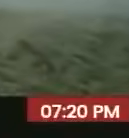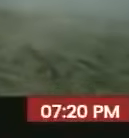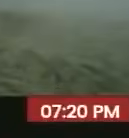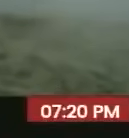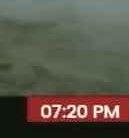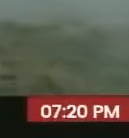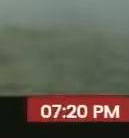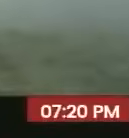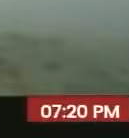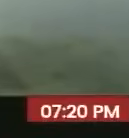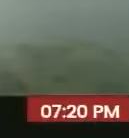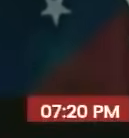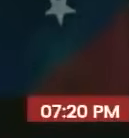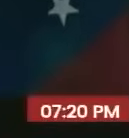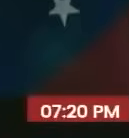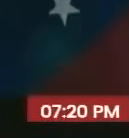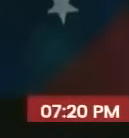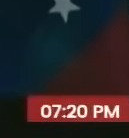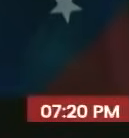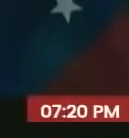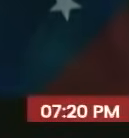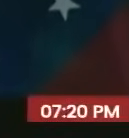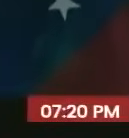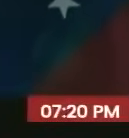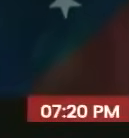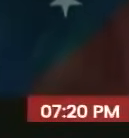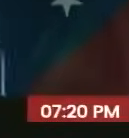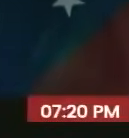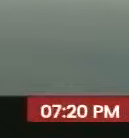tierra, nuestra tierra, es Venezuela toda.